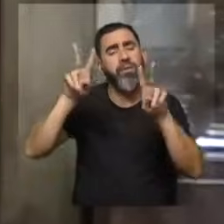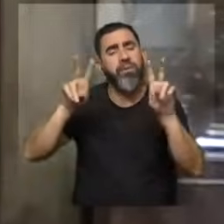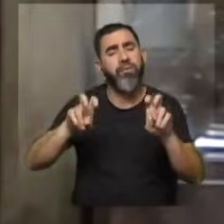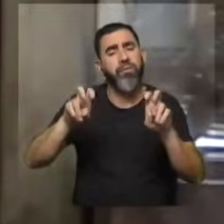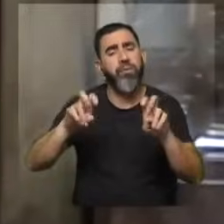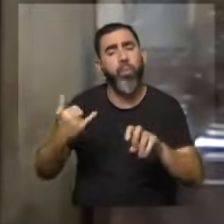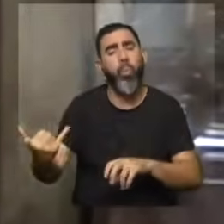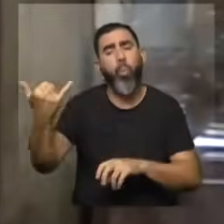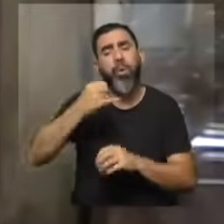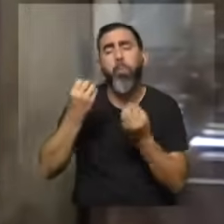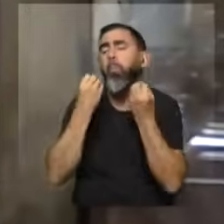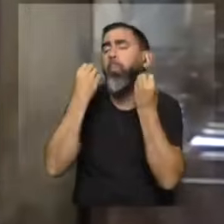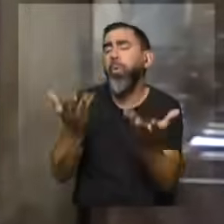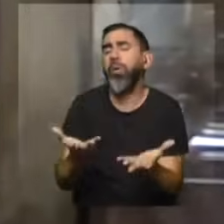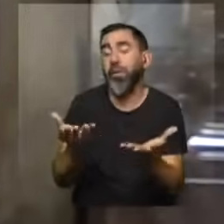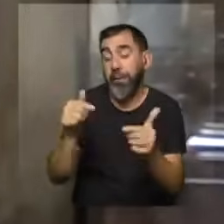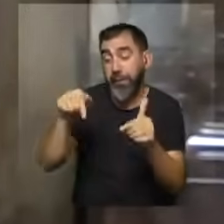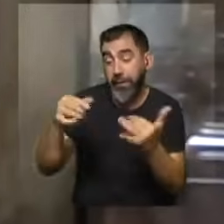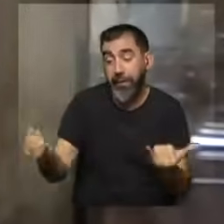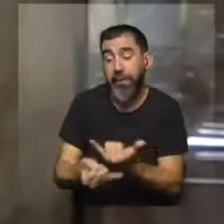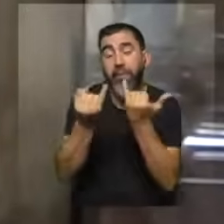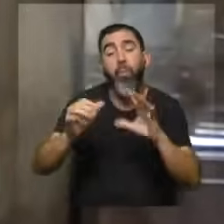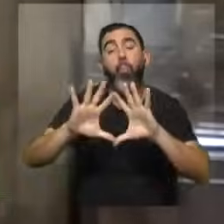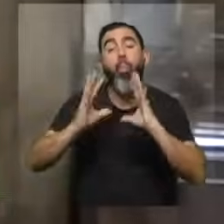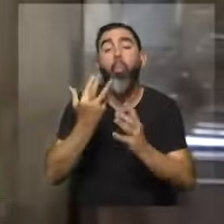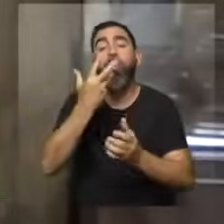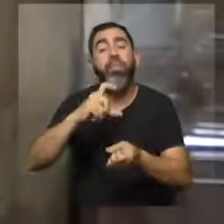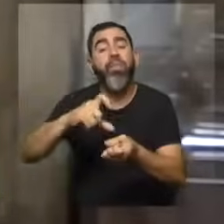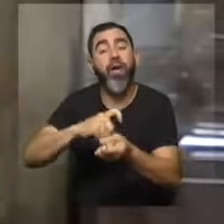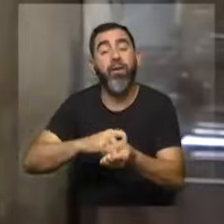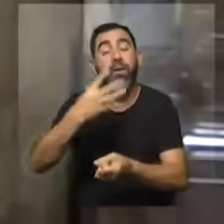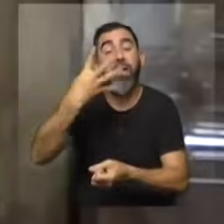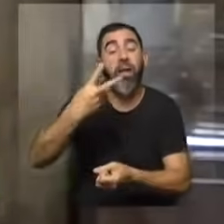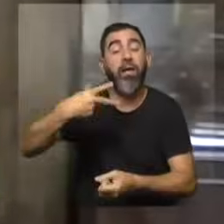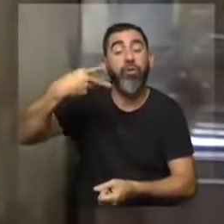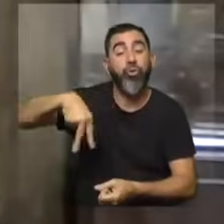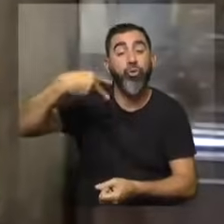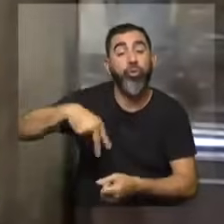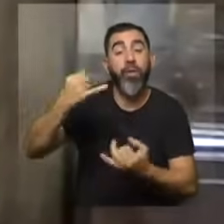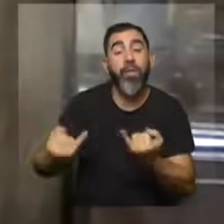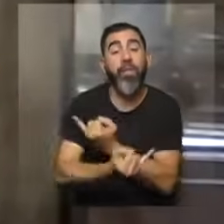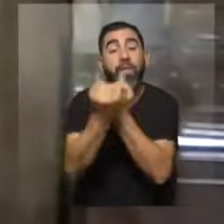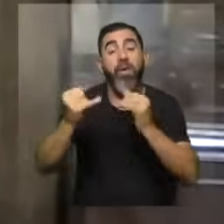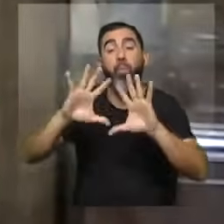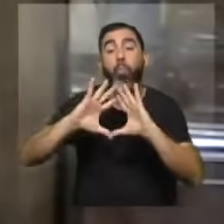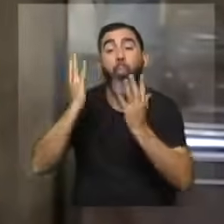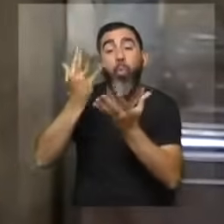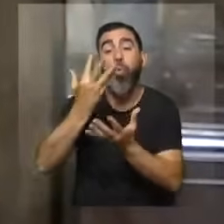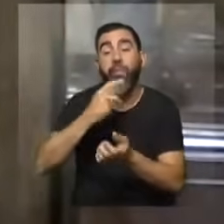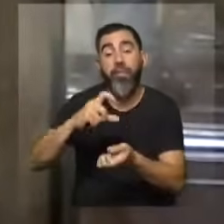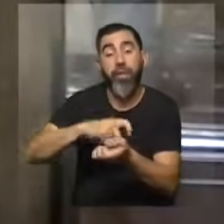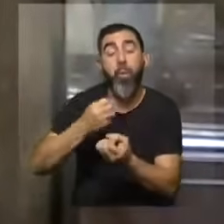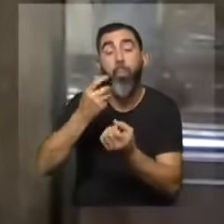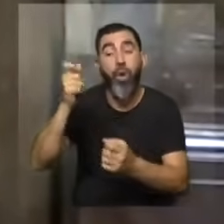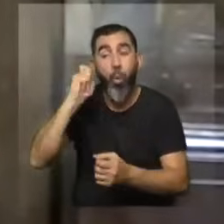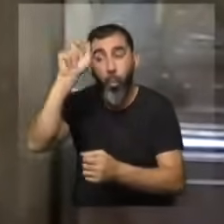contanos el Por qué de que este día es el Día Mundial de la diabetes bueno 14 de noviembre se celebra el Día Mundial de la diabetes porque es el cumpleaños